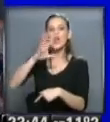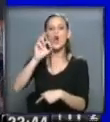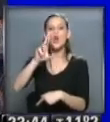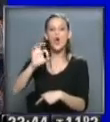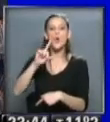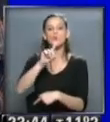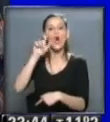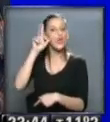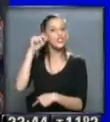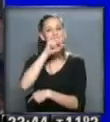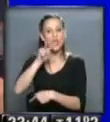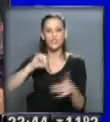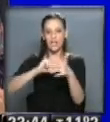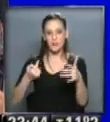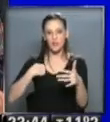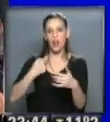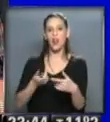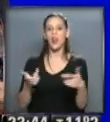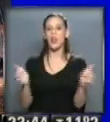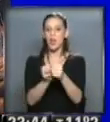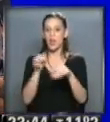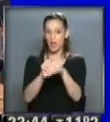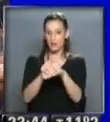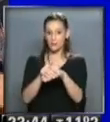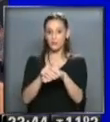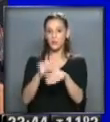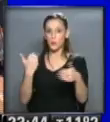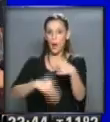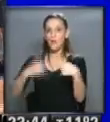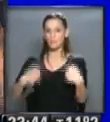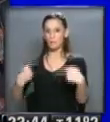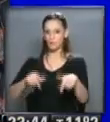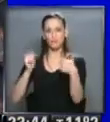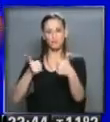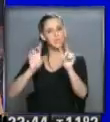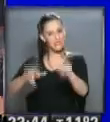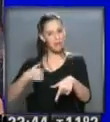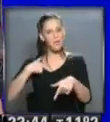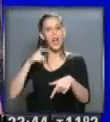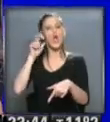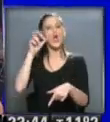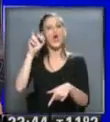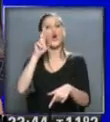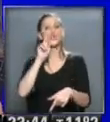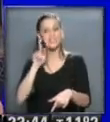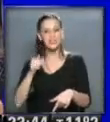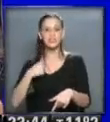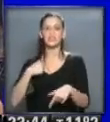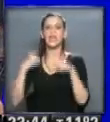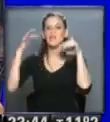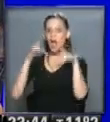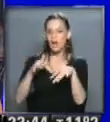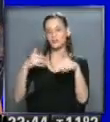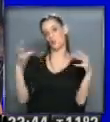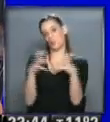872 acá en la capital con los amigos de utopías y vamos a acústico así que ellos también iba a estar gori también de fantasmagoría